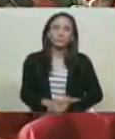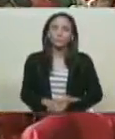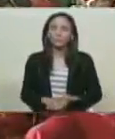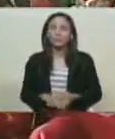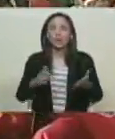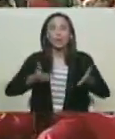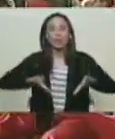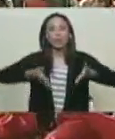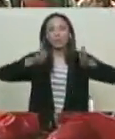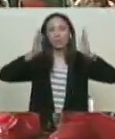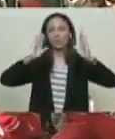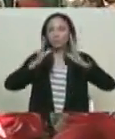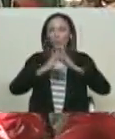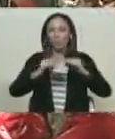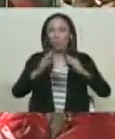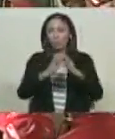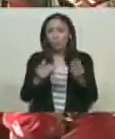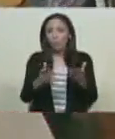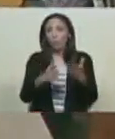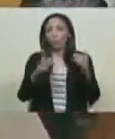edificio.